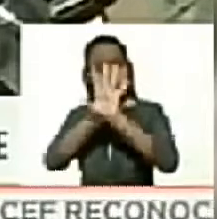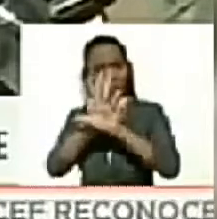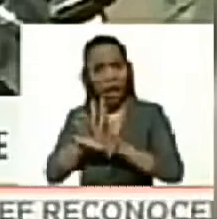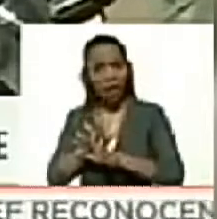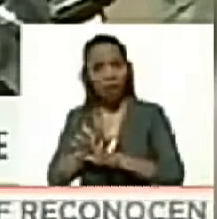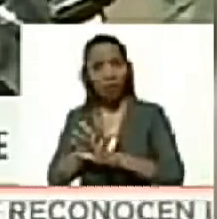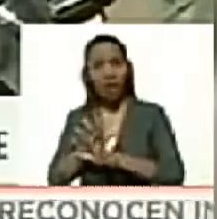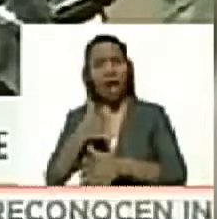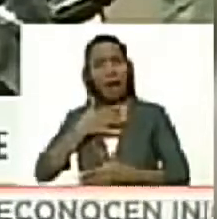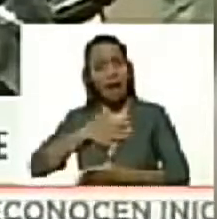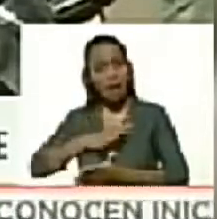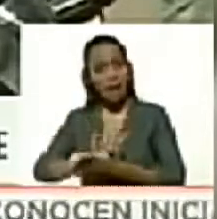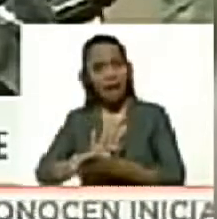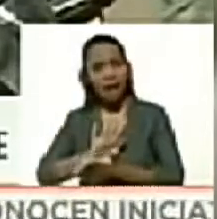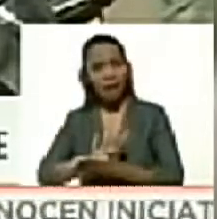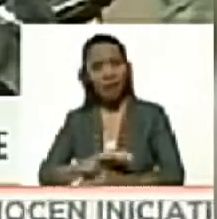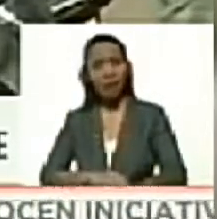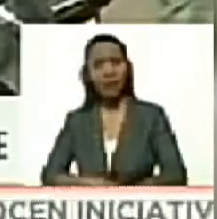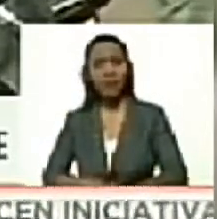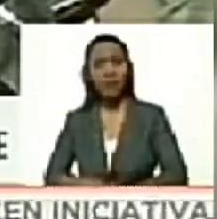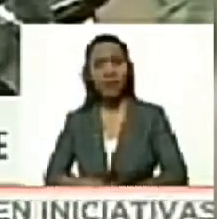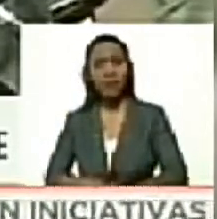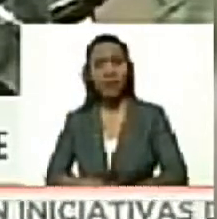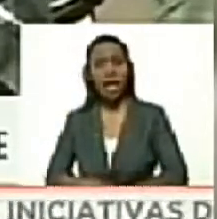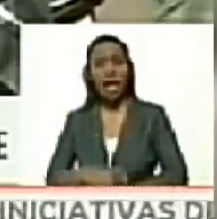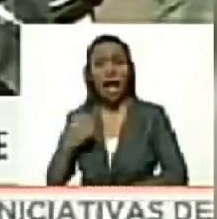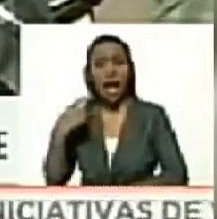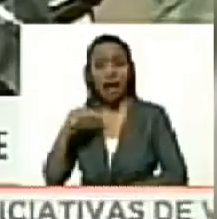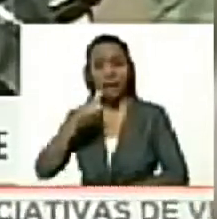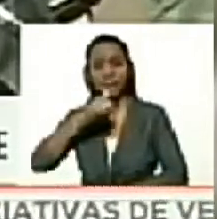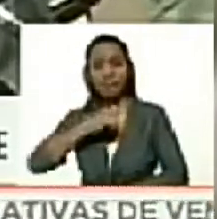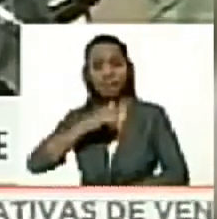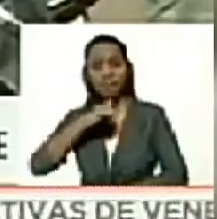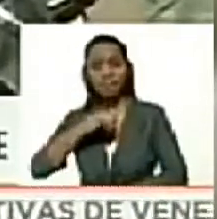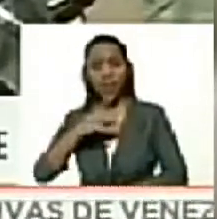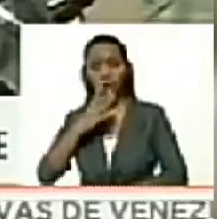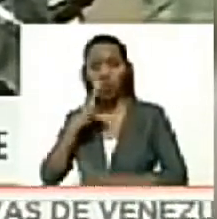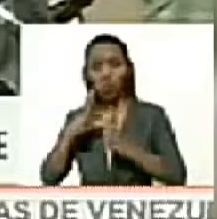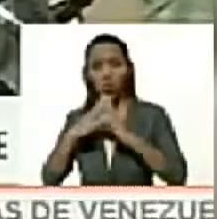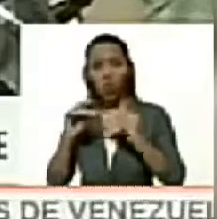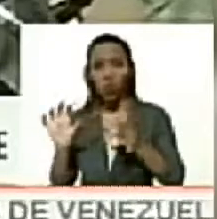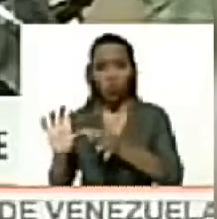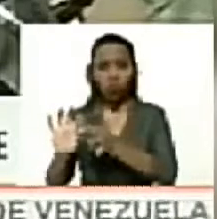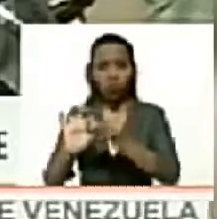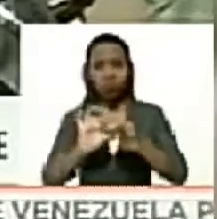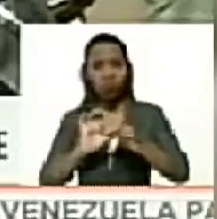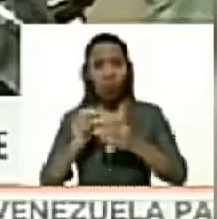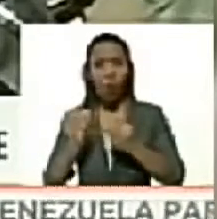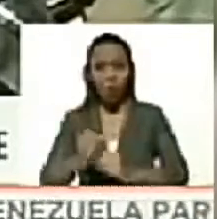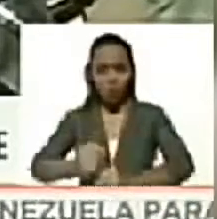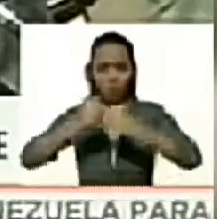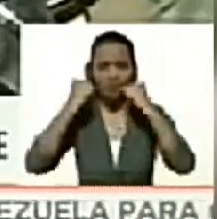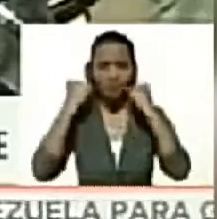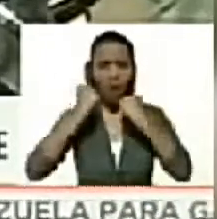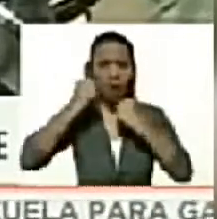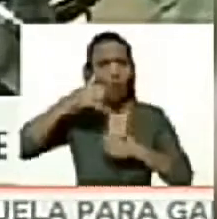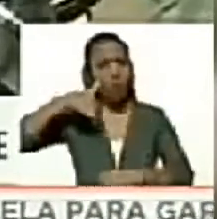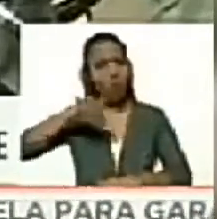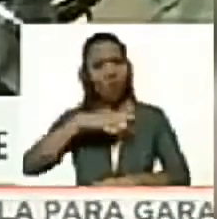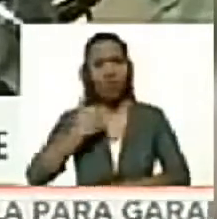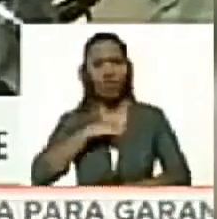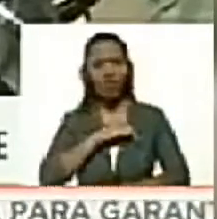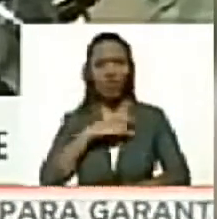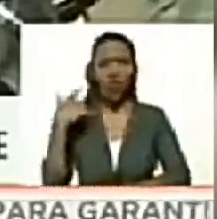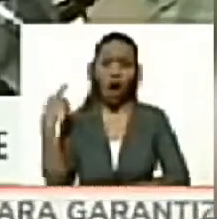que es lo que a nosotros nos preocupa mucho, la bauxita, por el tema de una guerra nuclear, ¿no? Uh-huh. Una